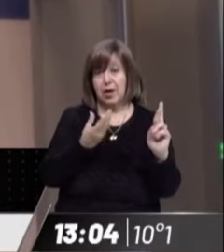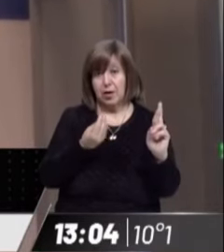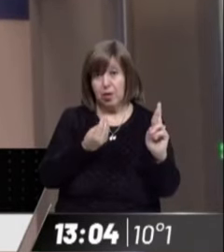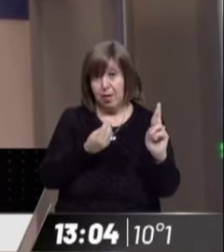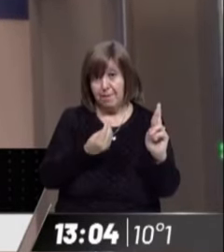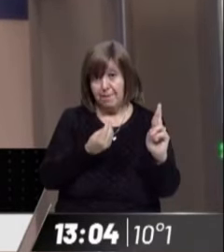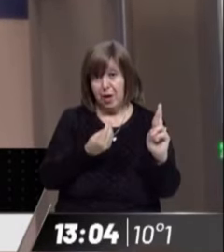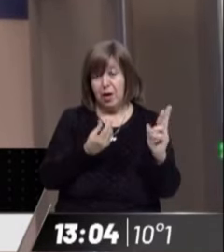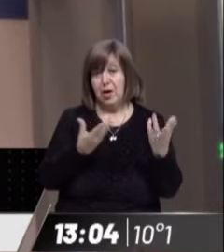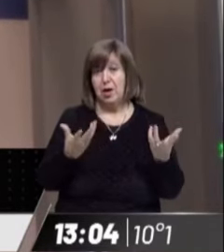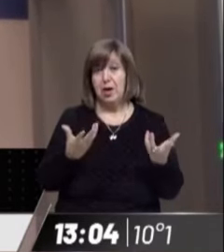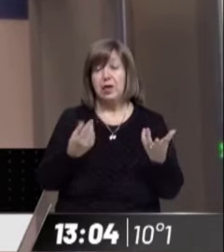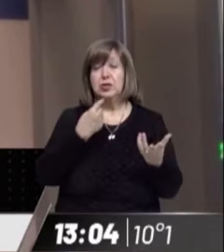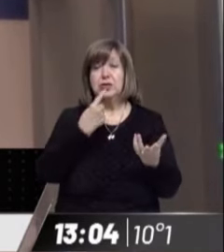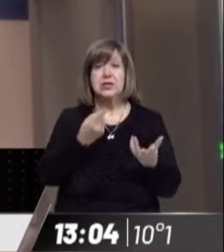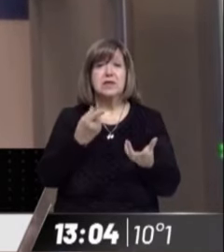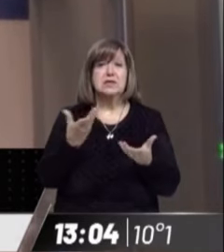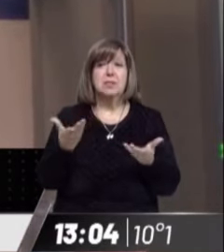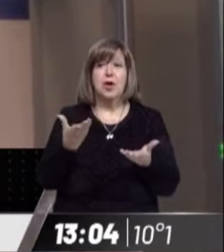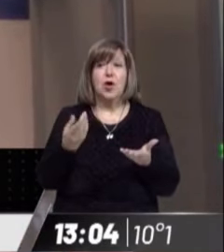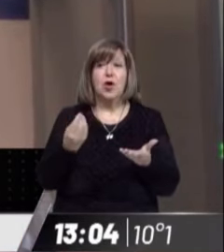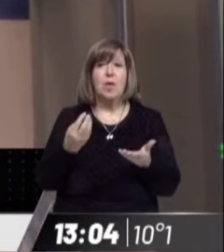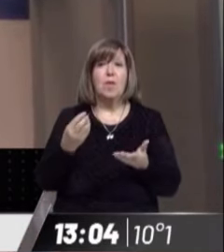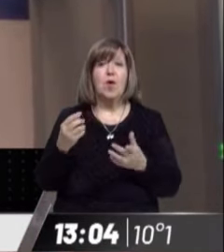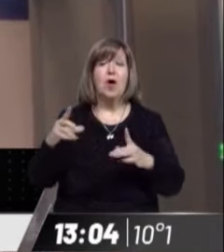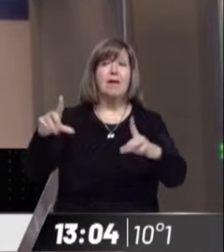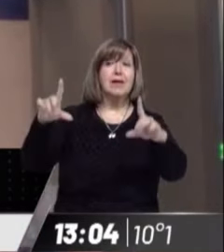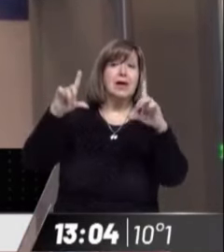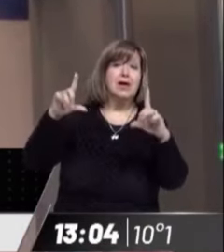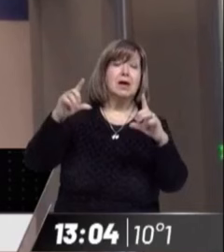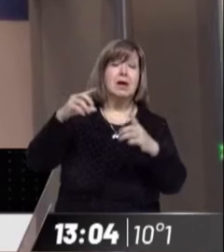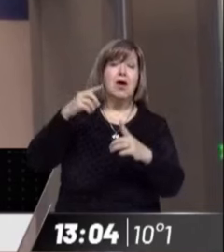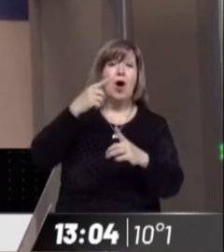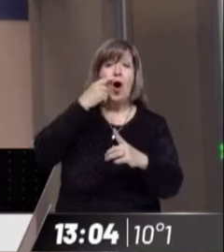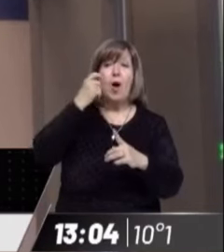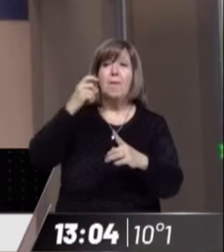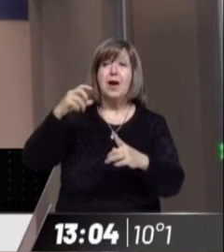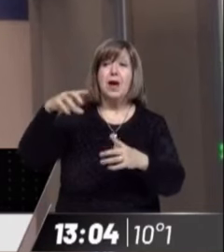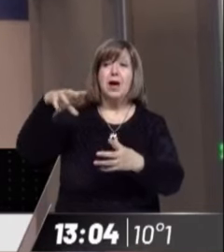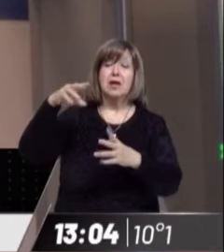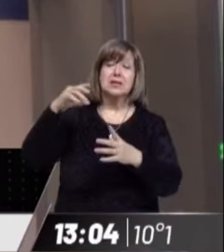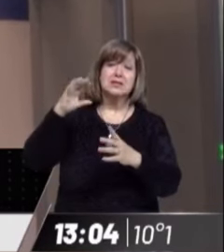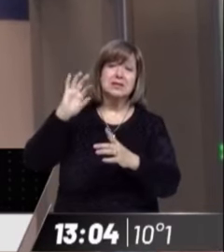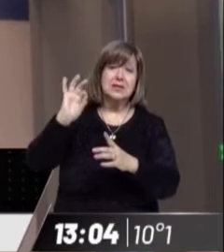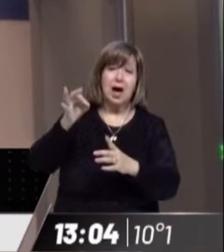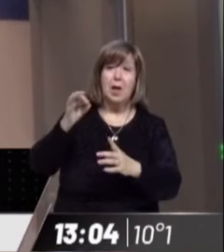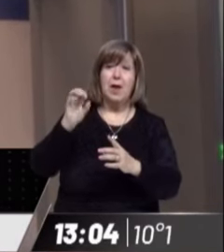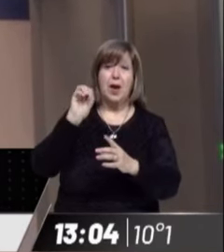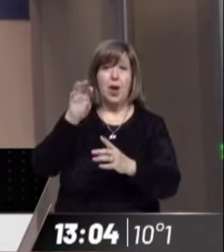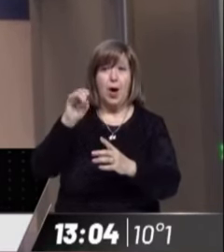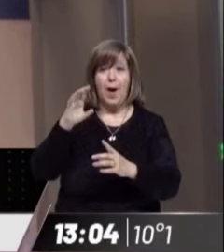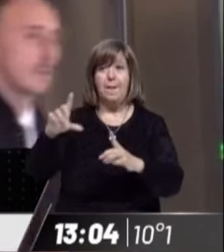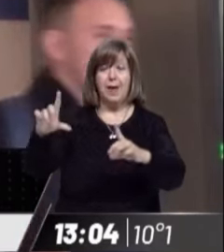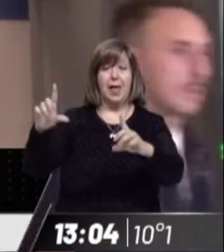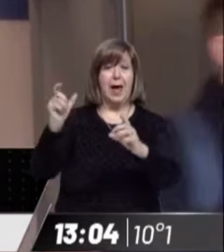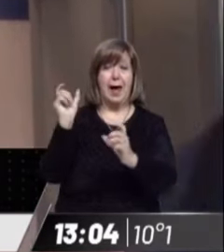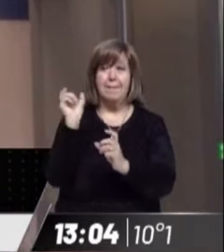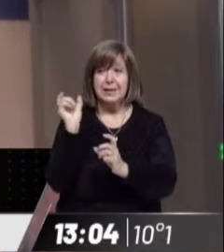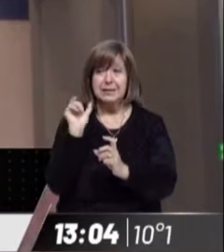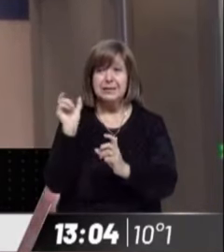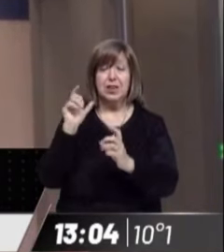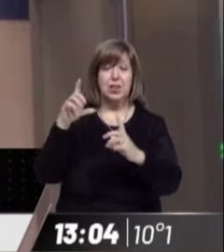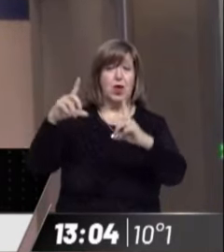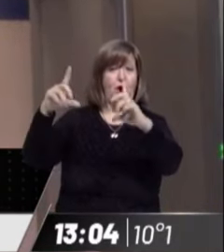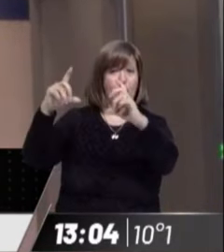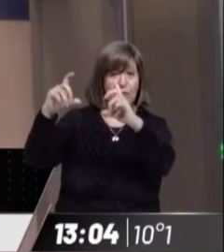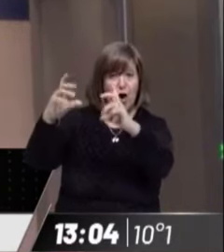nombrar? ¿Cuál es la igualdad de los derechos? ¿Cuál es la igualdad de los derechos entre el hombre y la mujer? Algunos se los puede, pero tampoco los nombré.